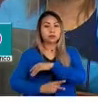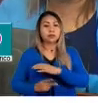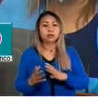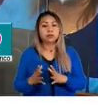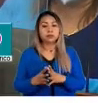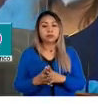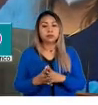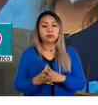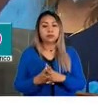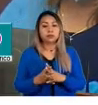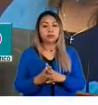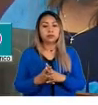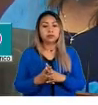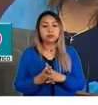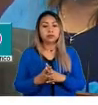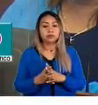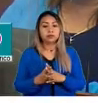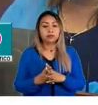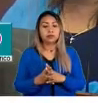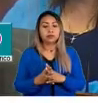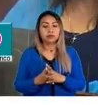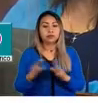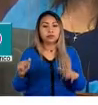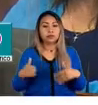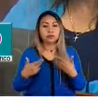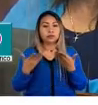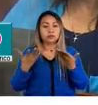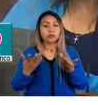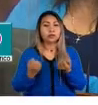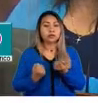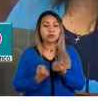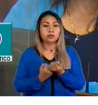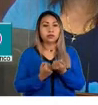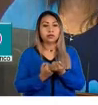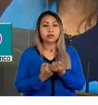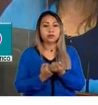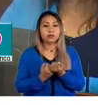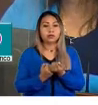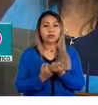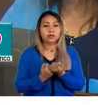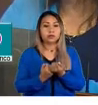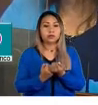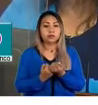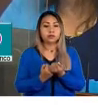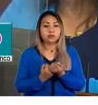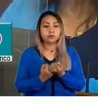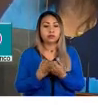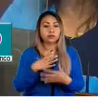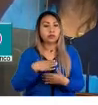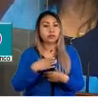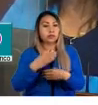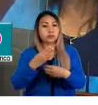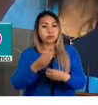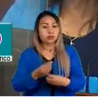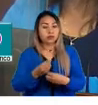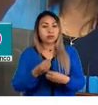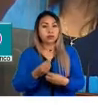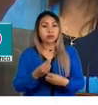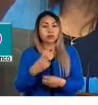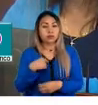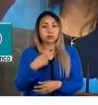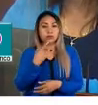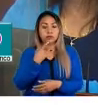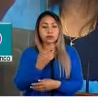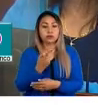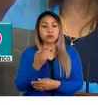Yo doy el apoyo mío con mi absoluta confianza y les manifiesto que no